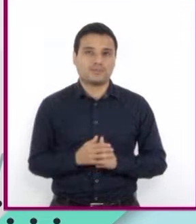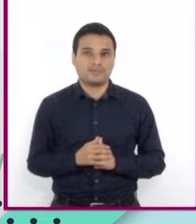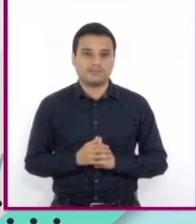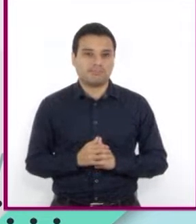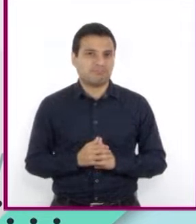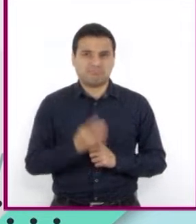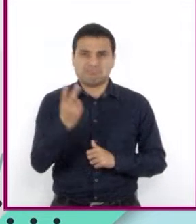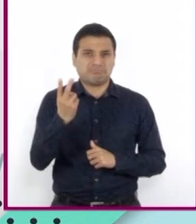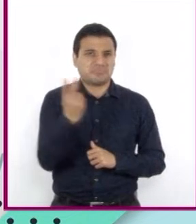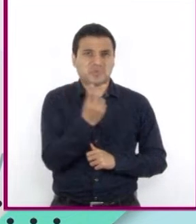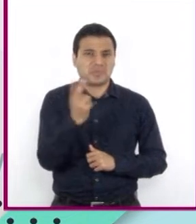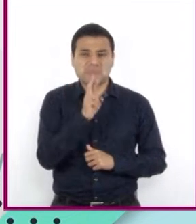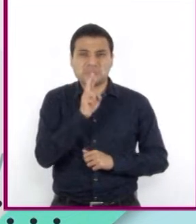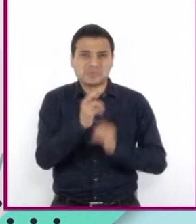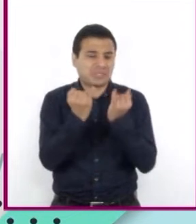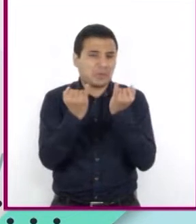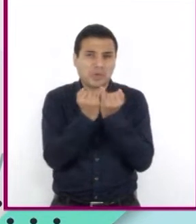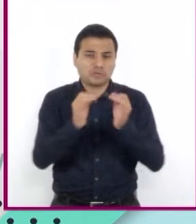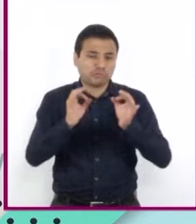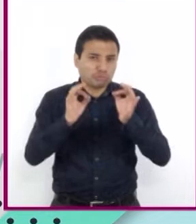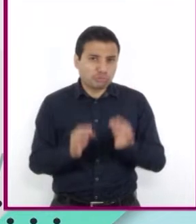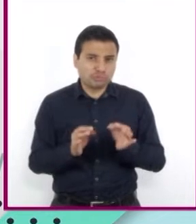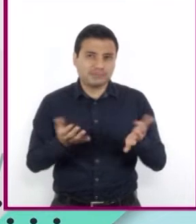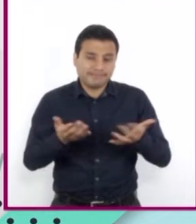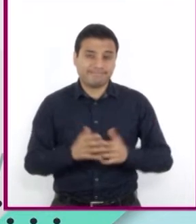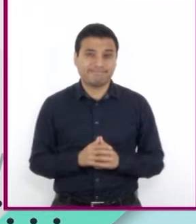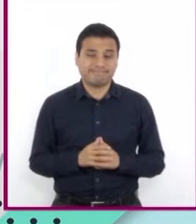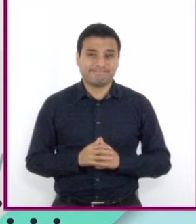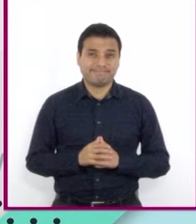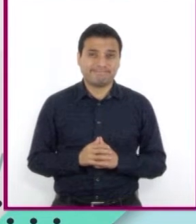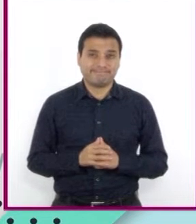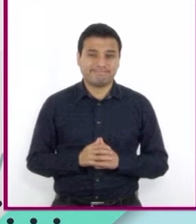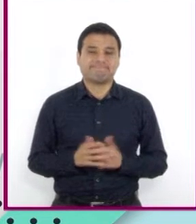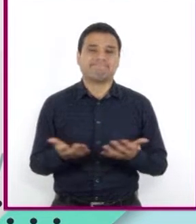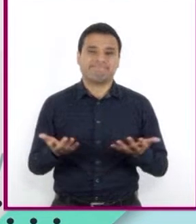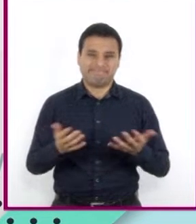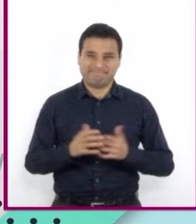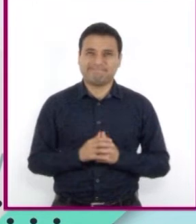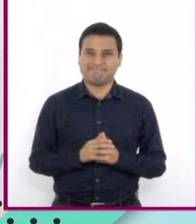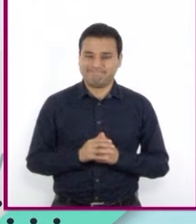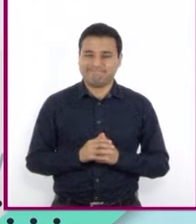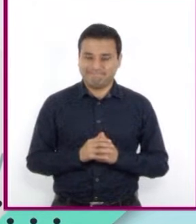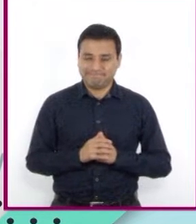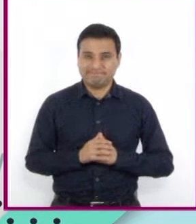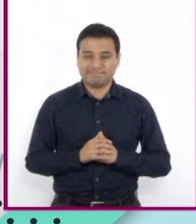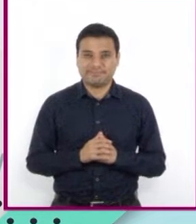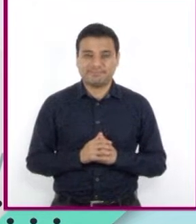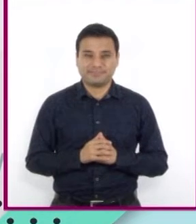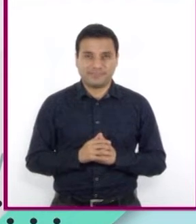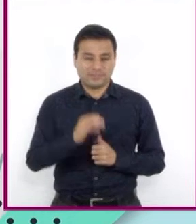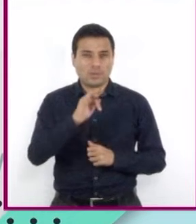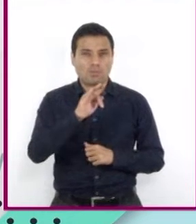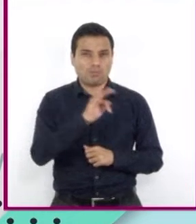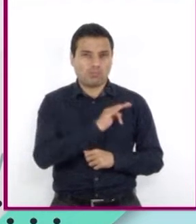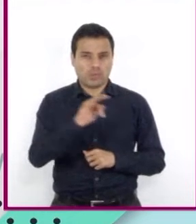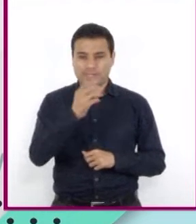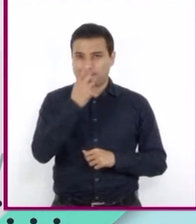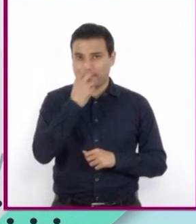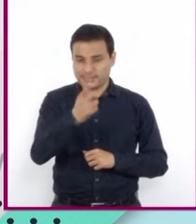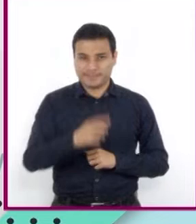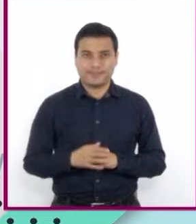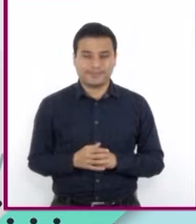Ambos resultados son iguales. De acuerdo con los casos particulares, podemos afirmar que